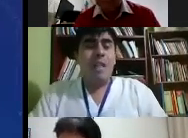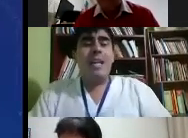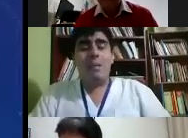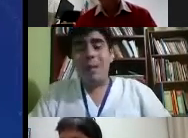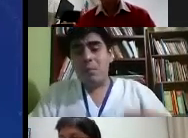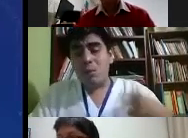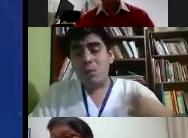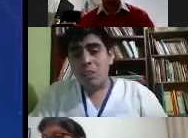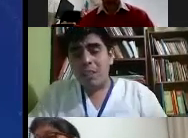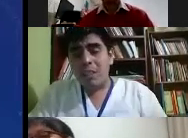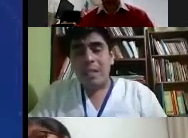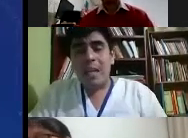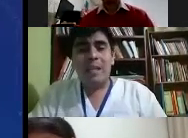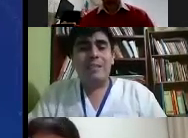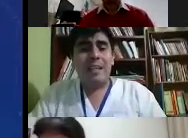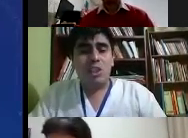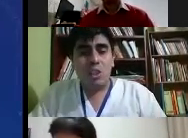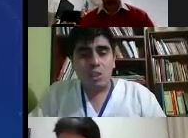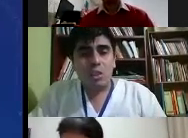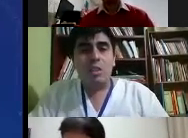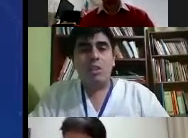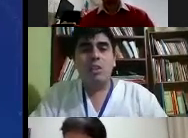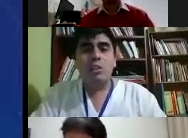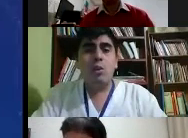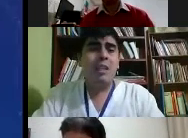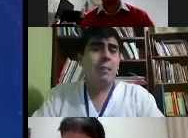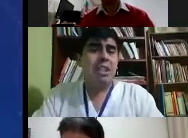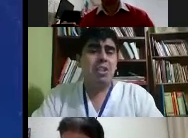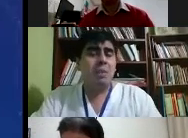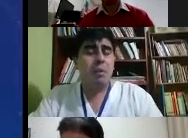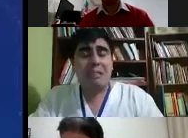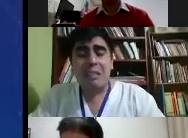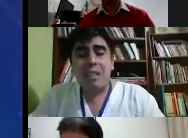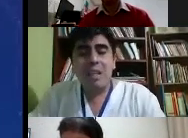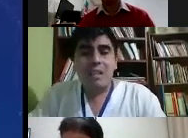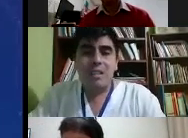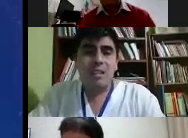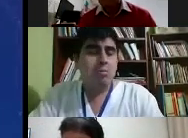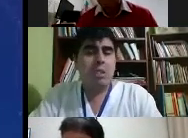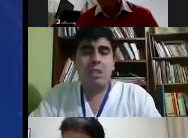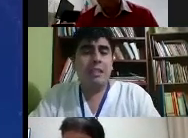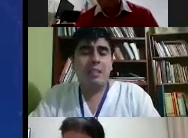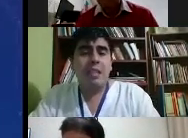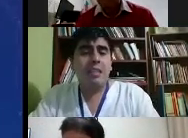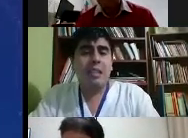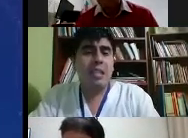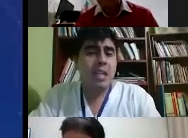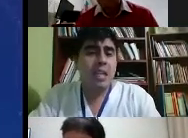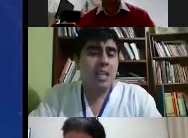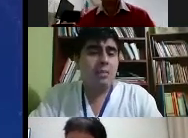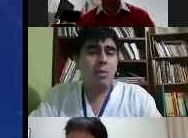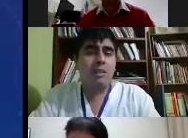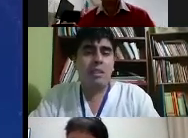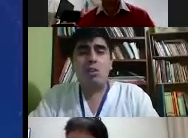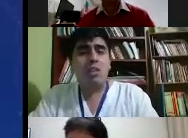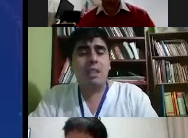brazo, va a producir la exhalación, ¿no? Esto lo hace en repeticiones, puede ser 3 series de